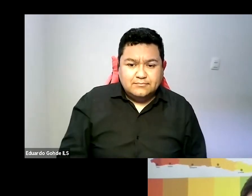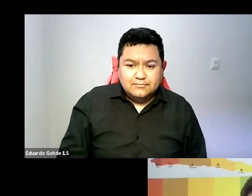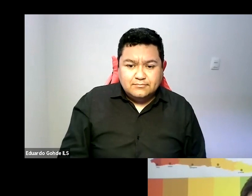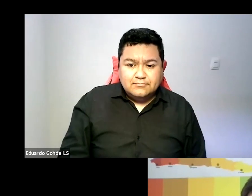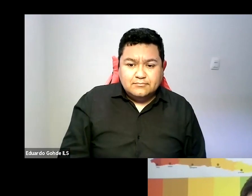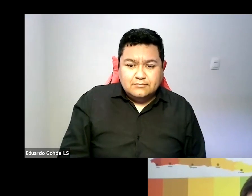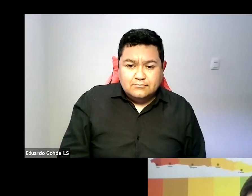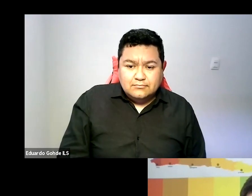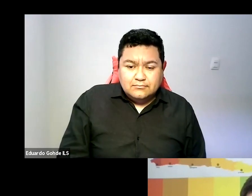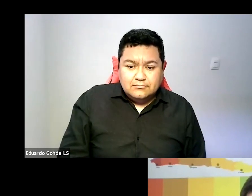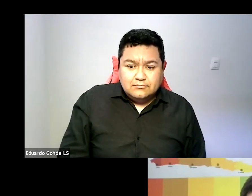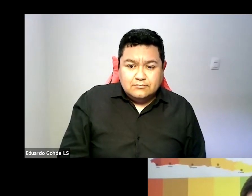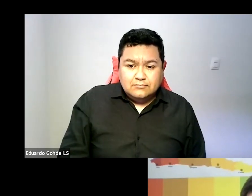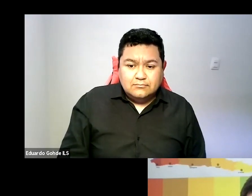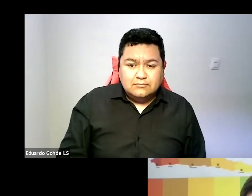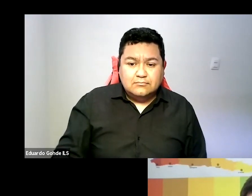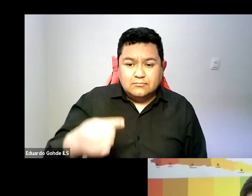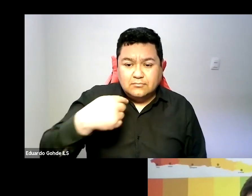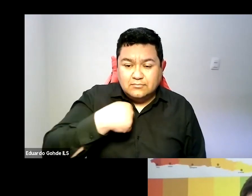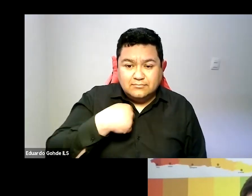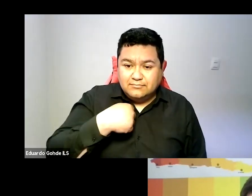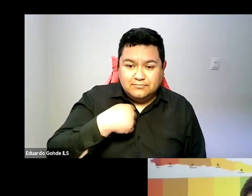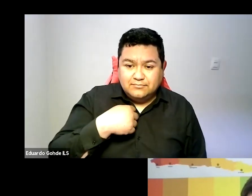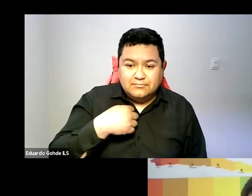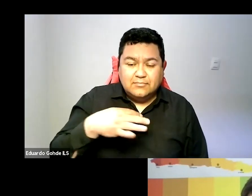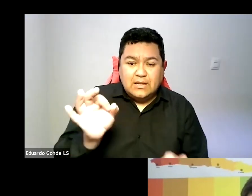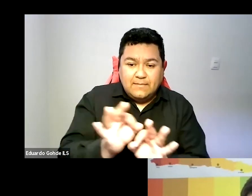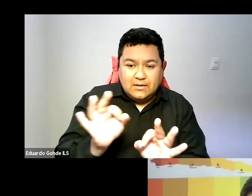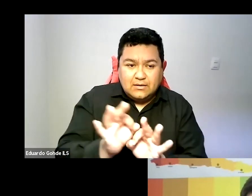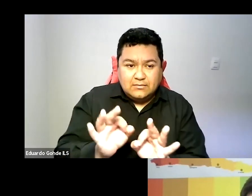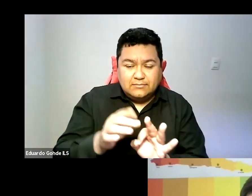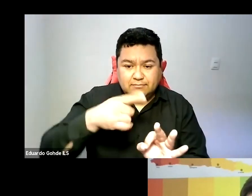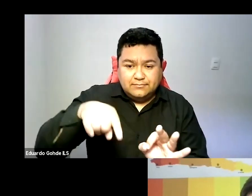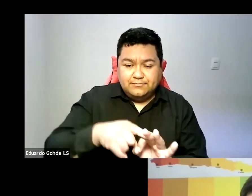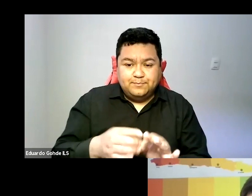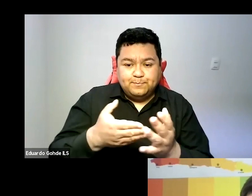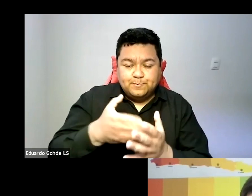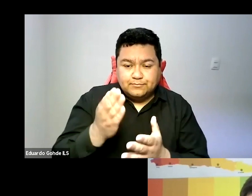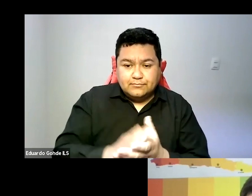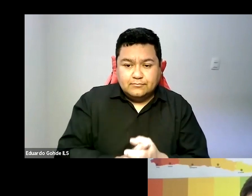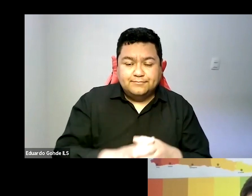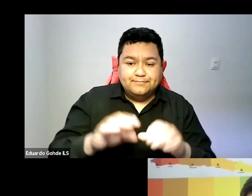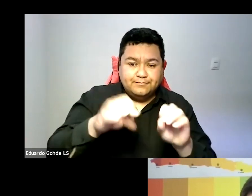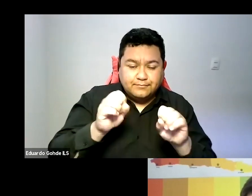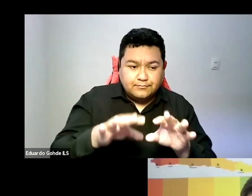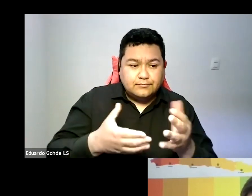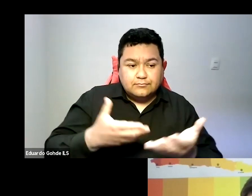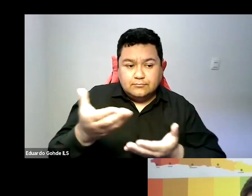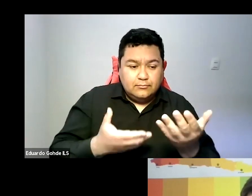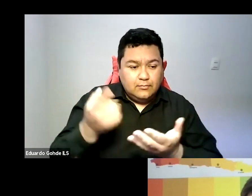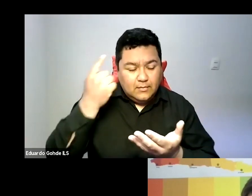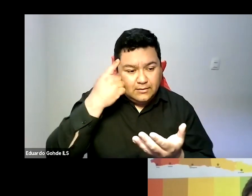razón, sí, yo por supuesto exagero para dar un argumento de que lo que tenemos que hacer es enseñar o compartir el